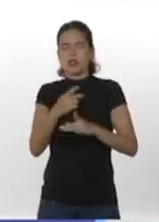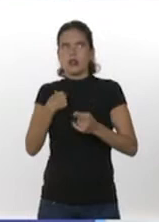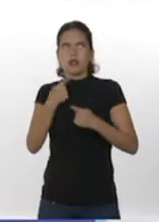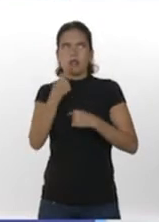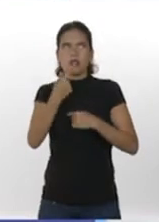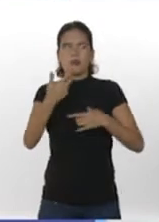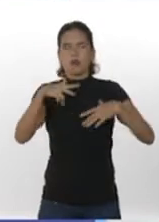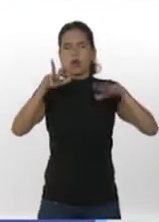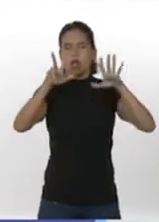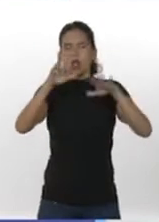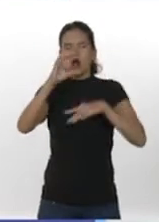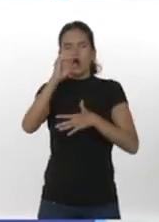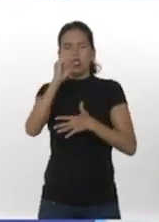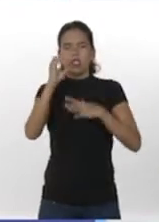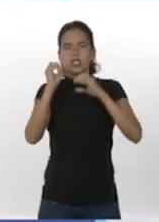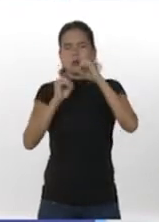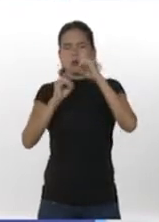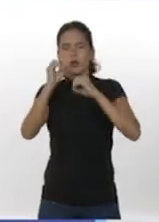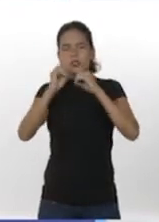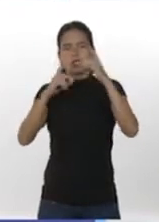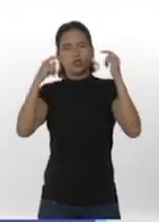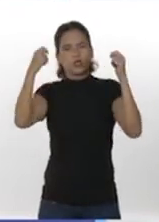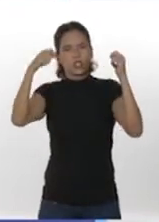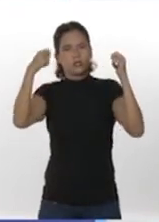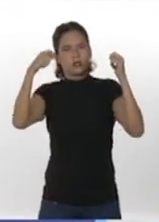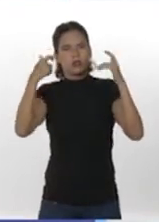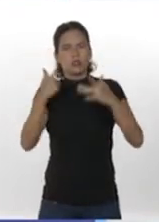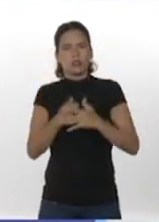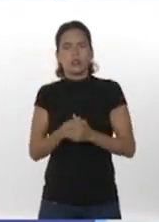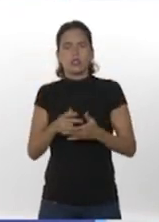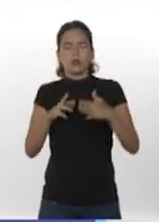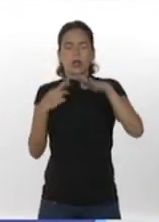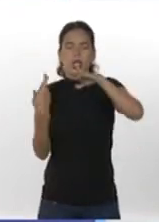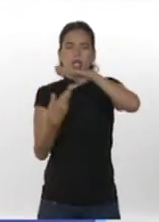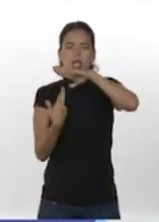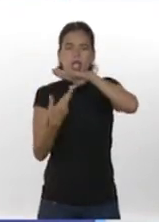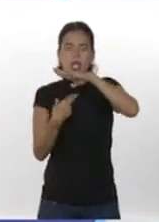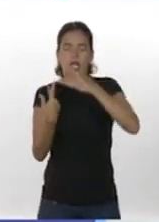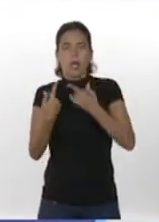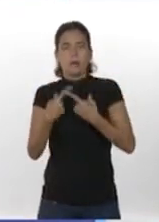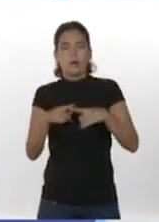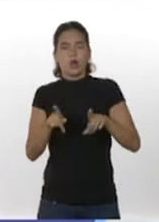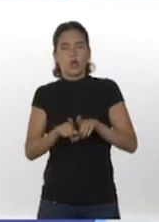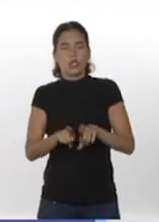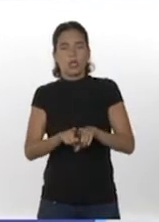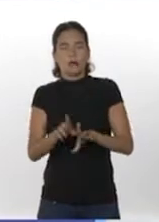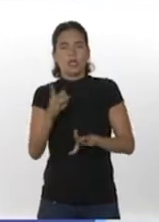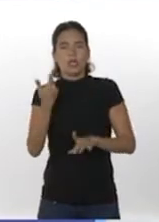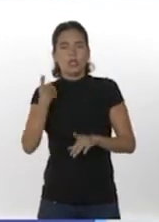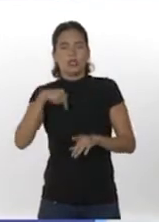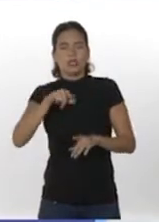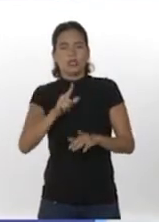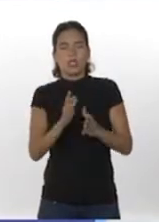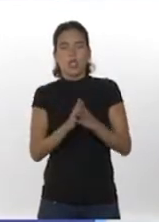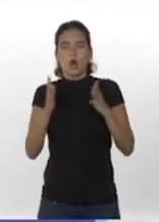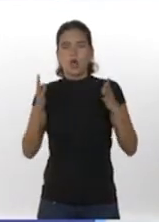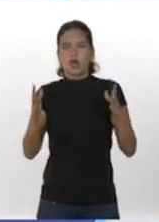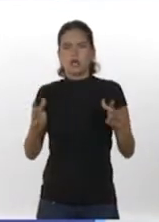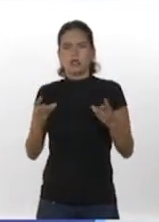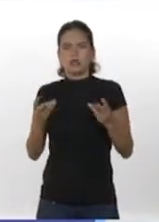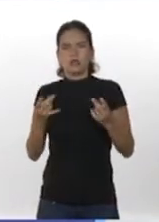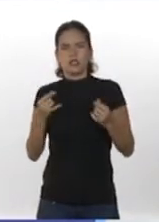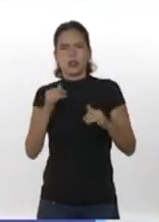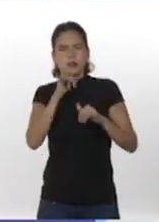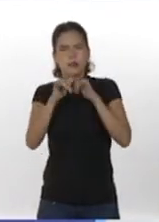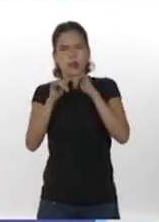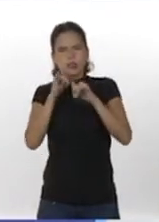o digamos que en el 80% de las producciones del cine son para recrear, pero a su vez también tienen una